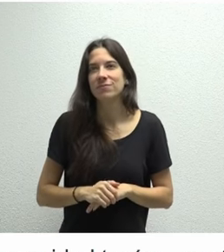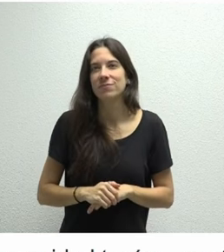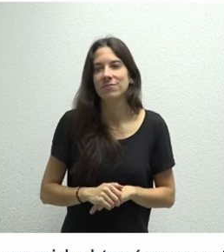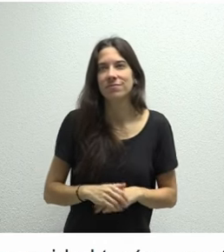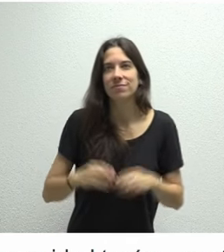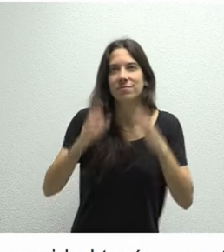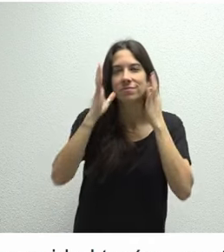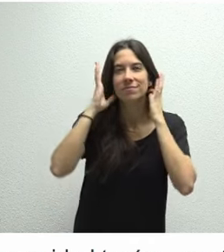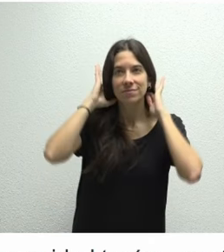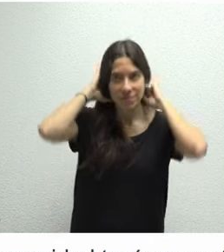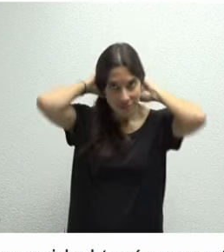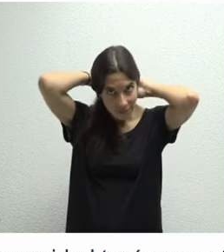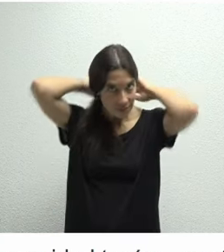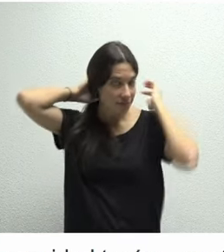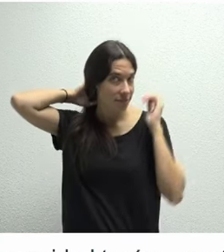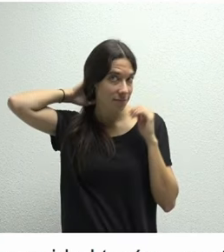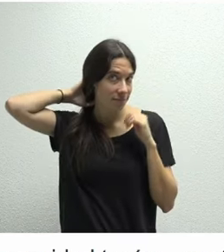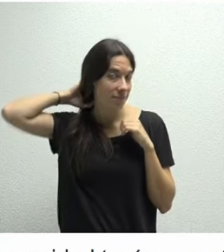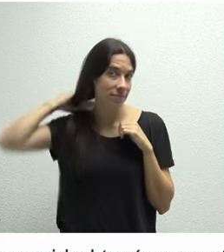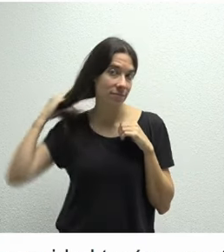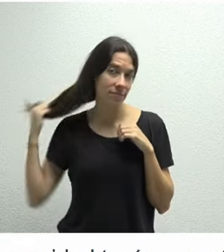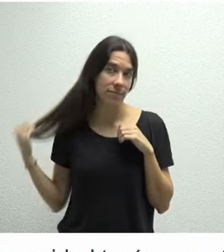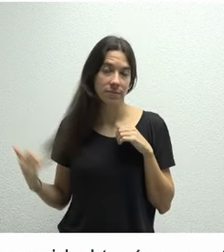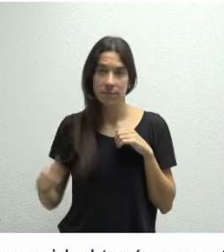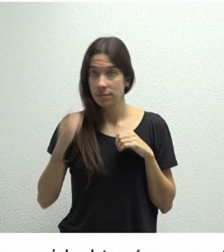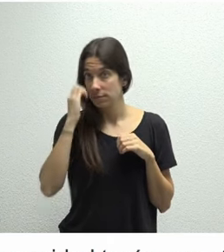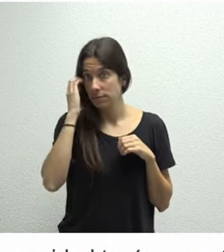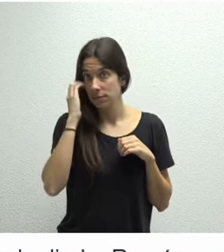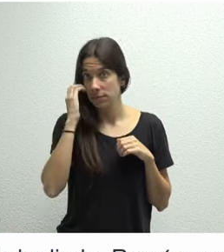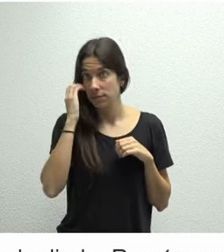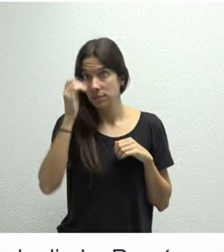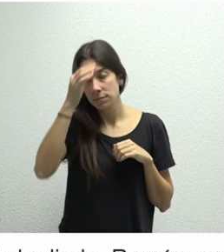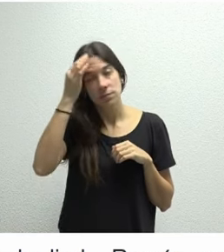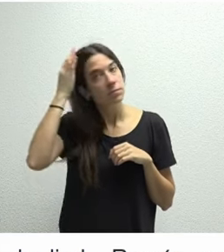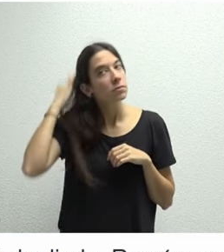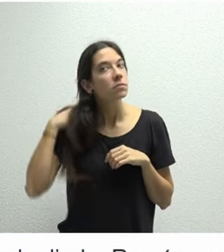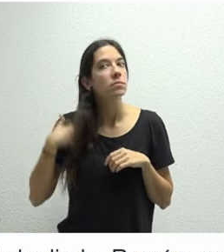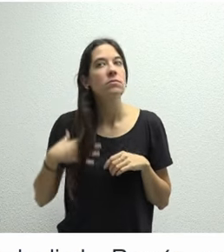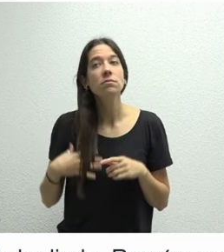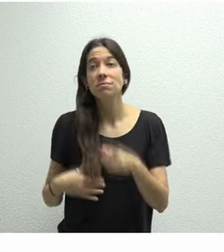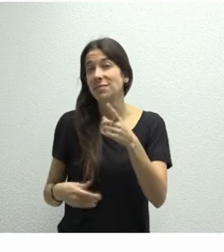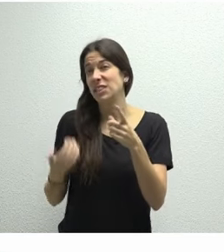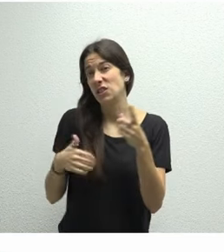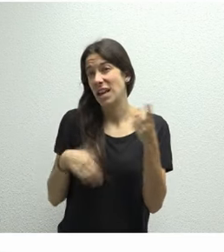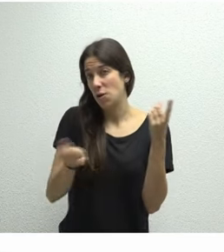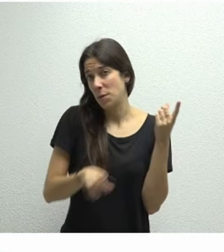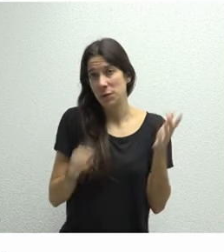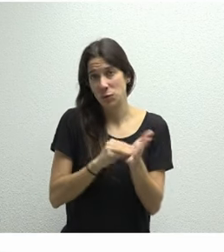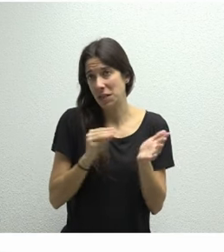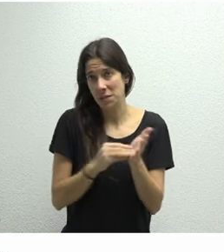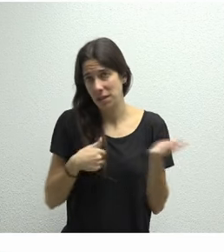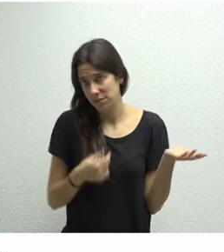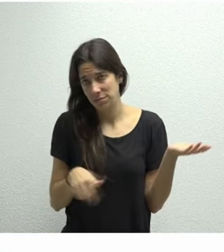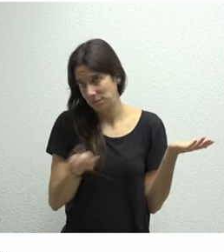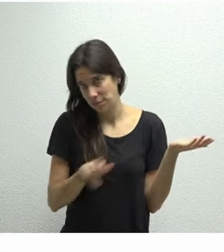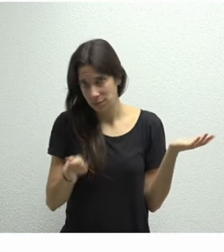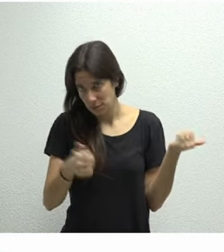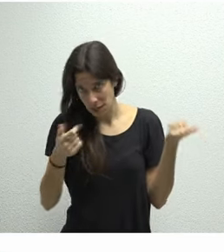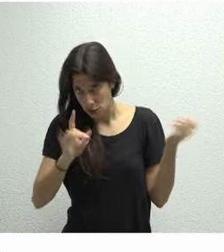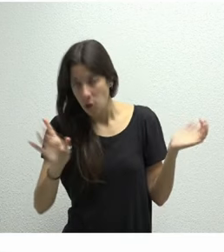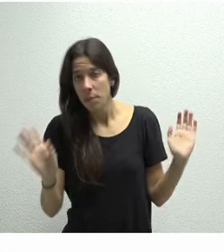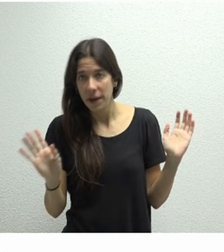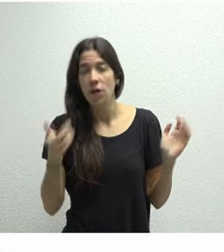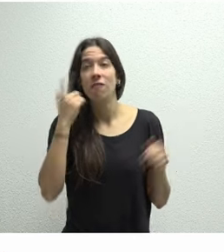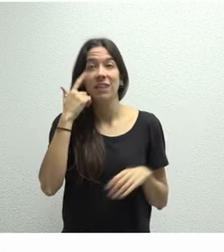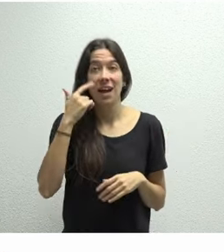vaya Ah vale vale per vale No esto ya lo habéis dicho Ya lo hemos dicho casi tod lo vamos a seguro seguir diciendo pero eh